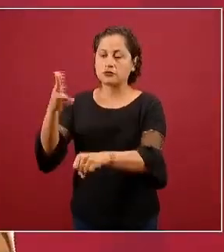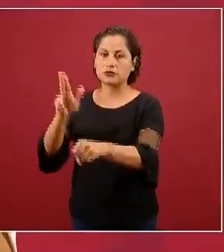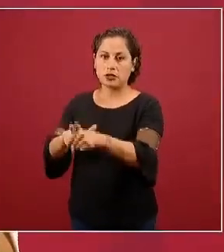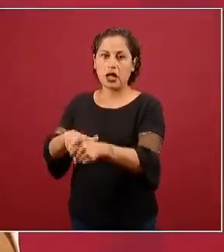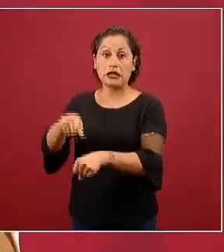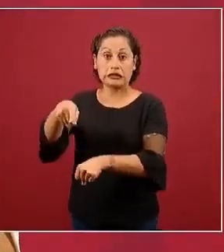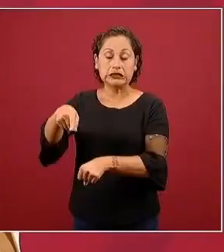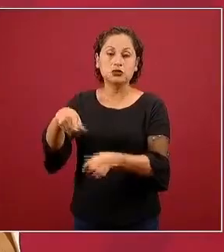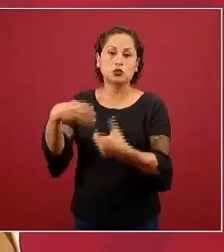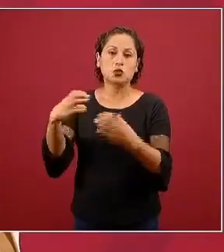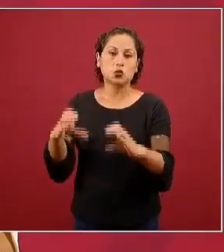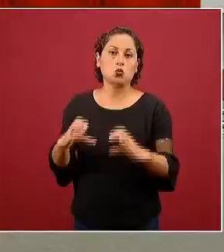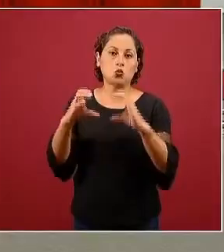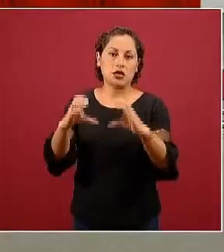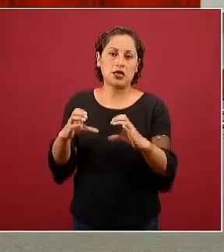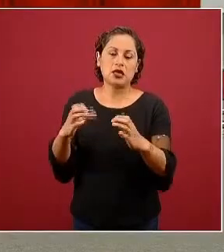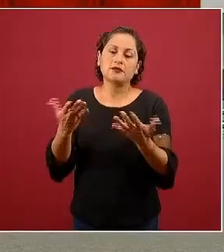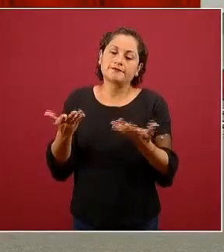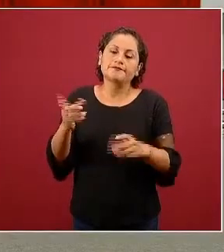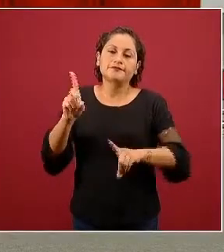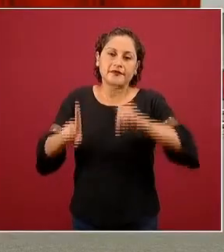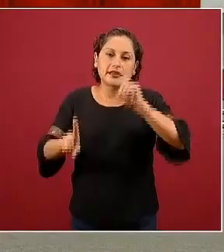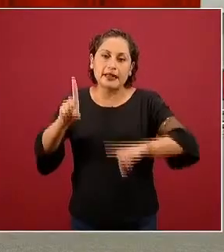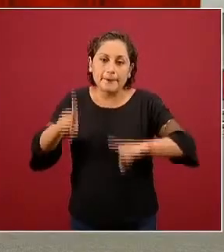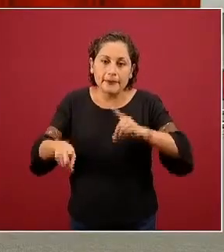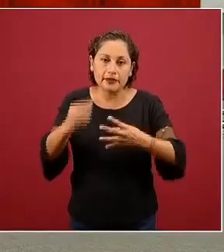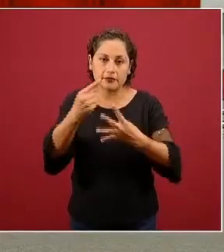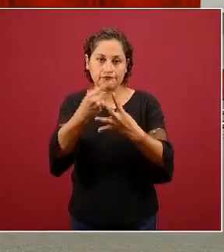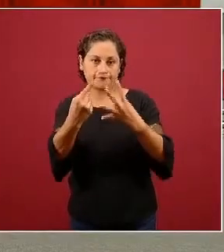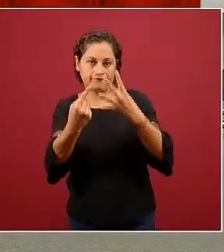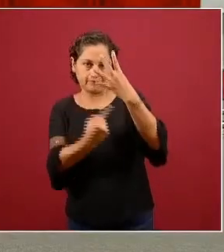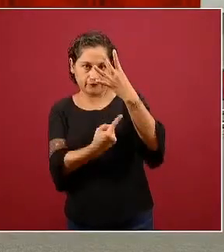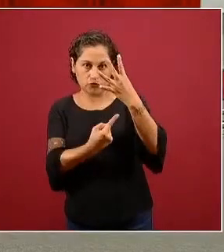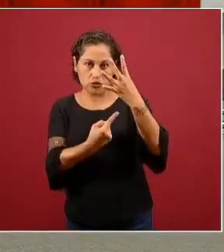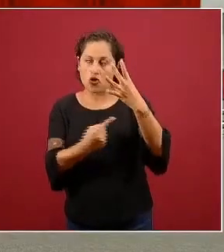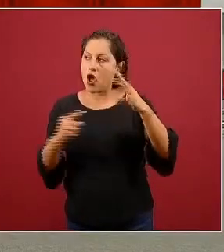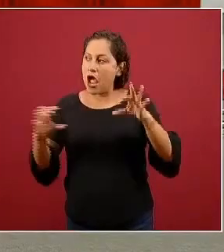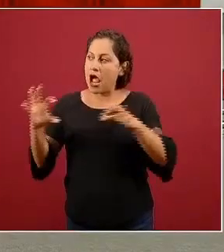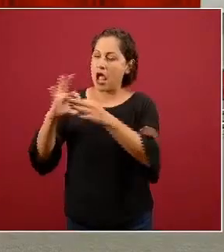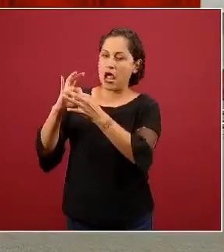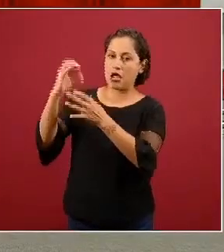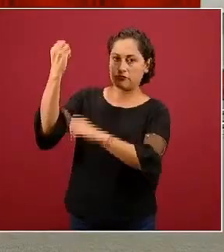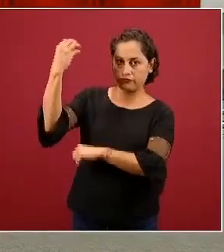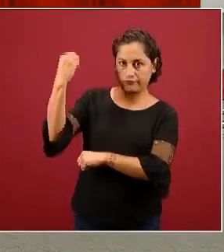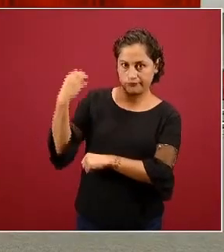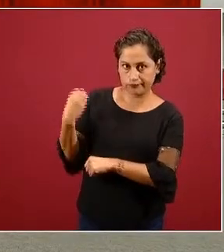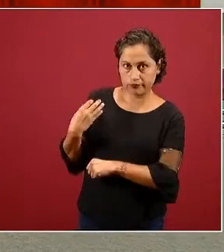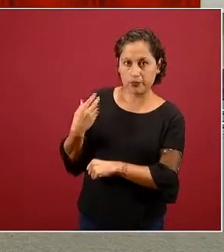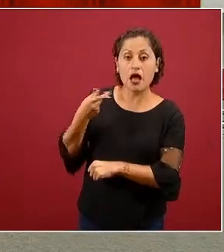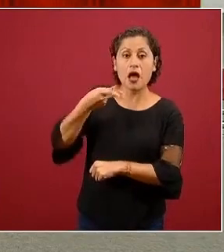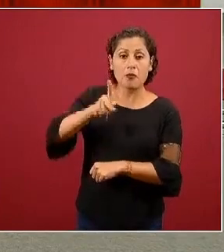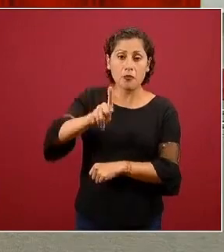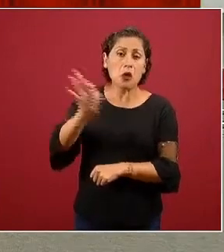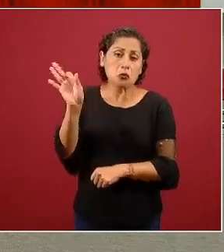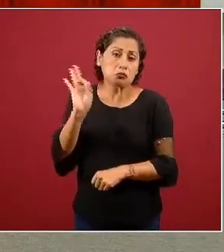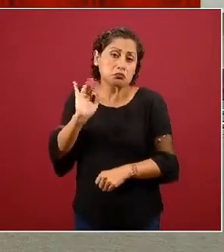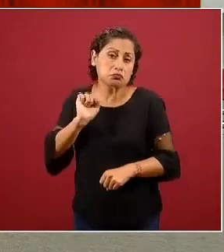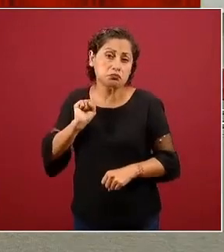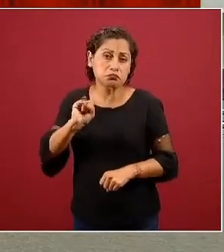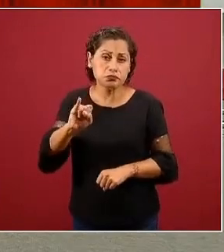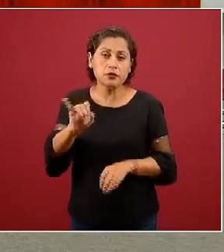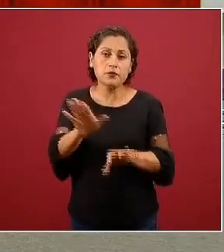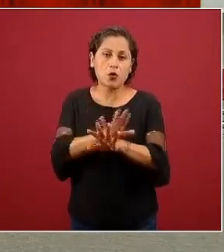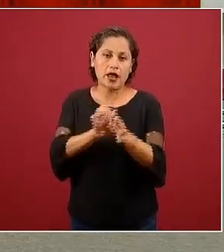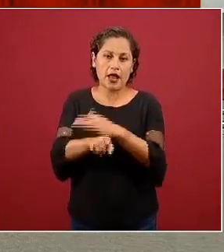que ver ambos indicadores. Sin embargo, la posibilidad existe, ¿sí? O sea, la probabilidad, y sobre todo en